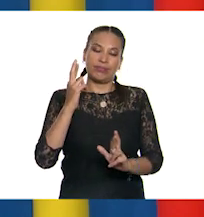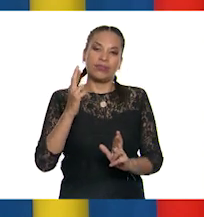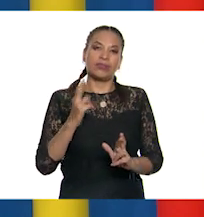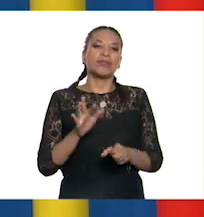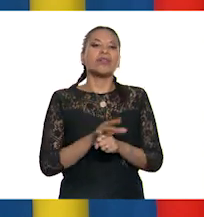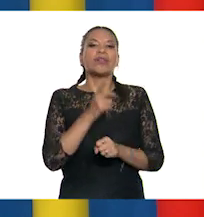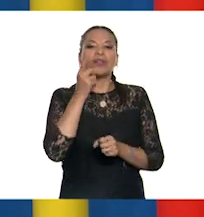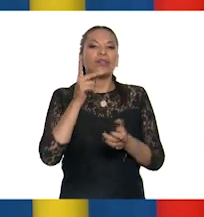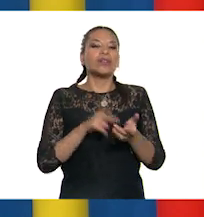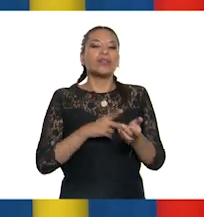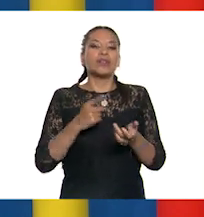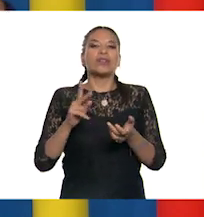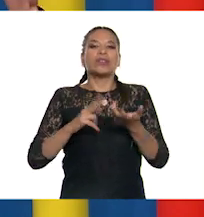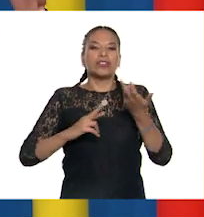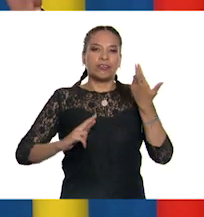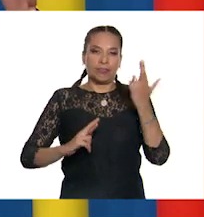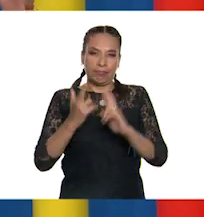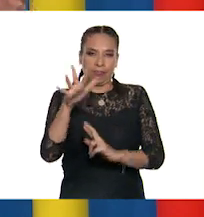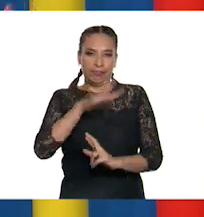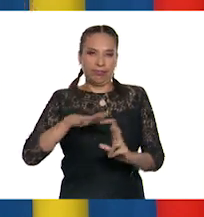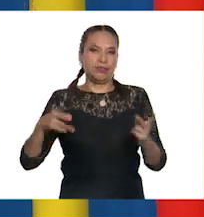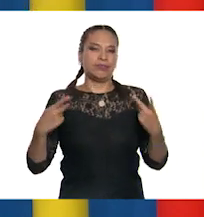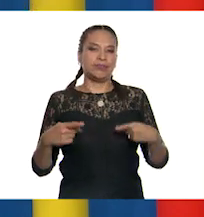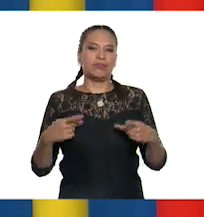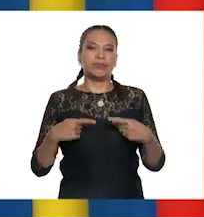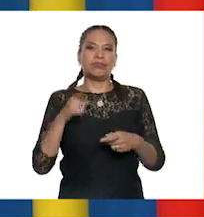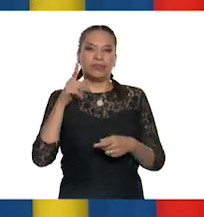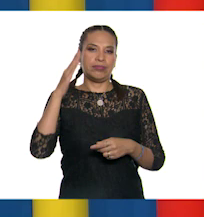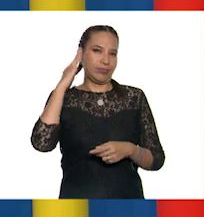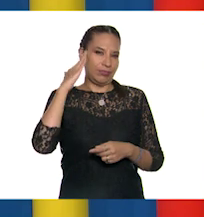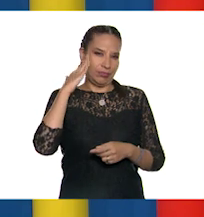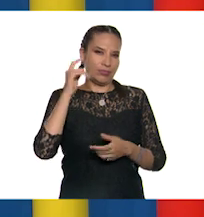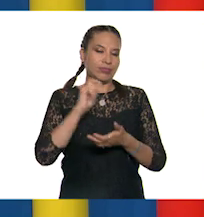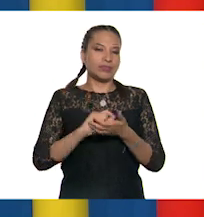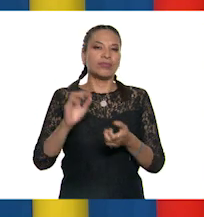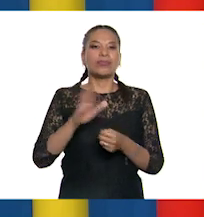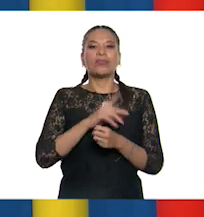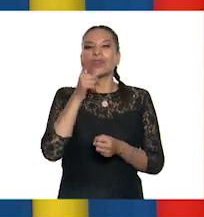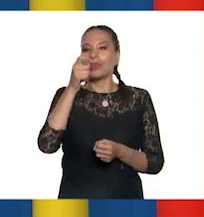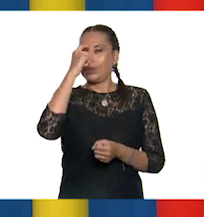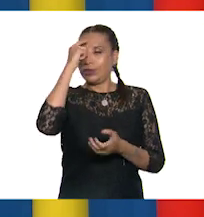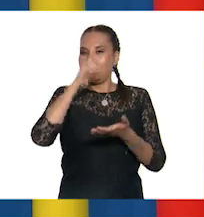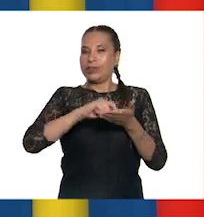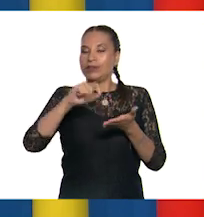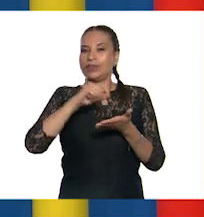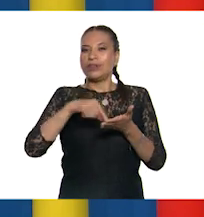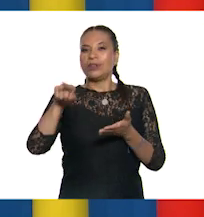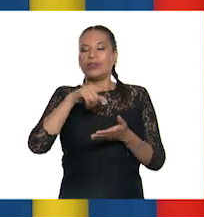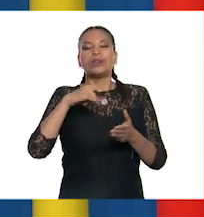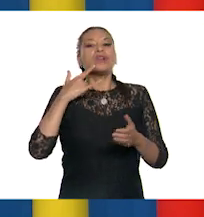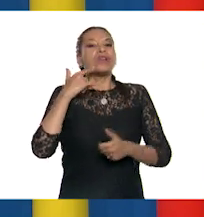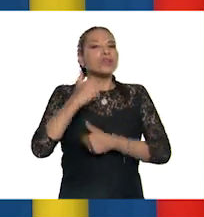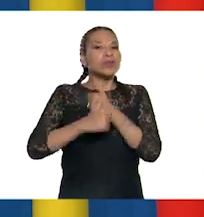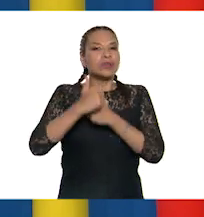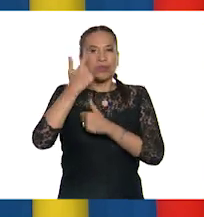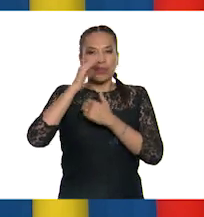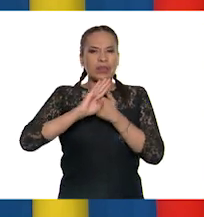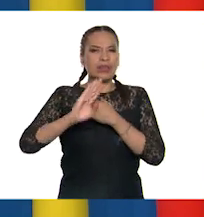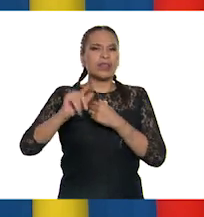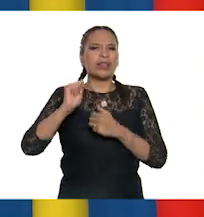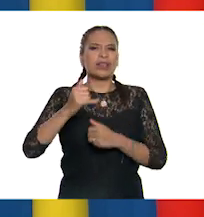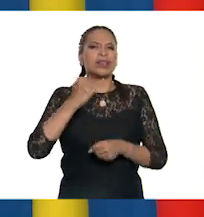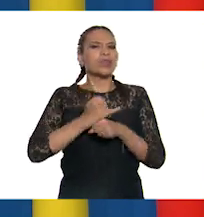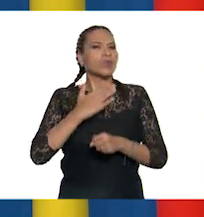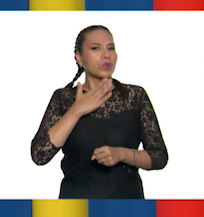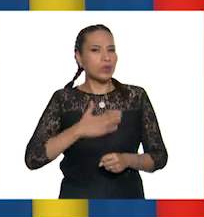valga la redundancia, de revolucionarios como el protagonista y como el autor, dedicados a luchar contra la